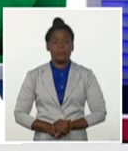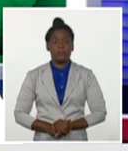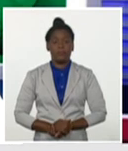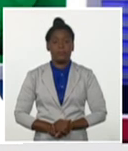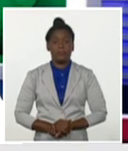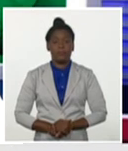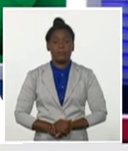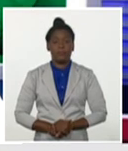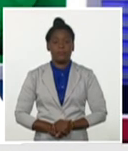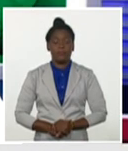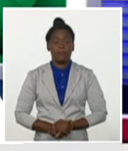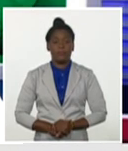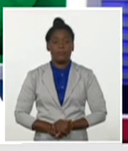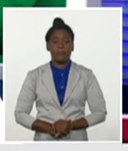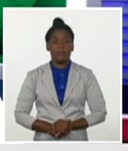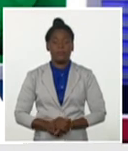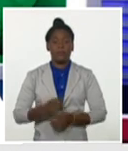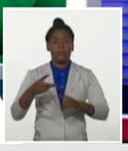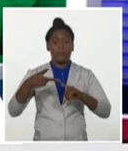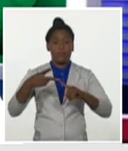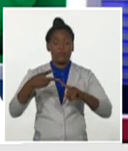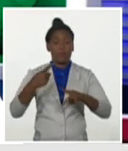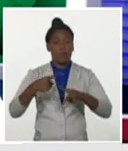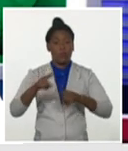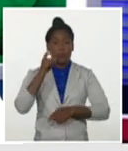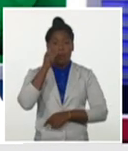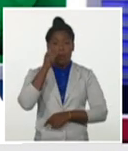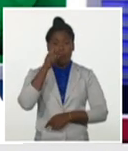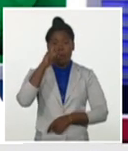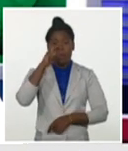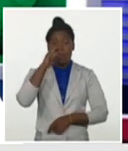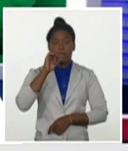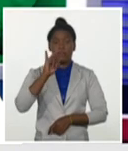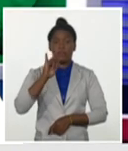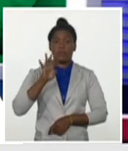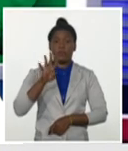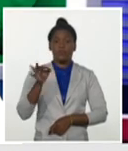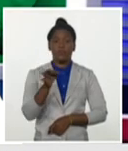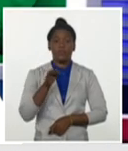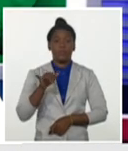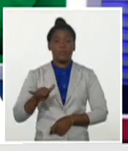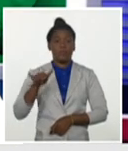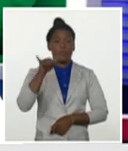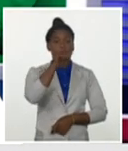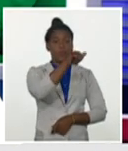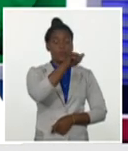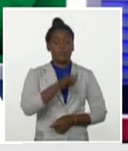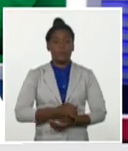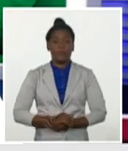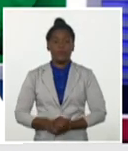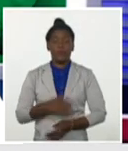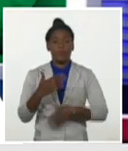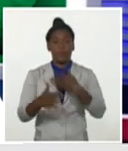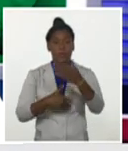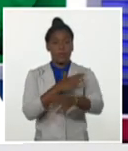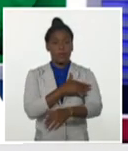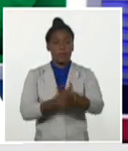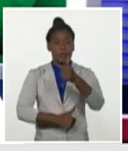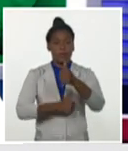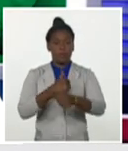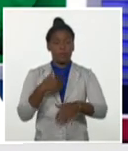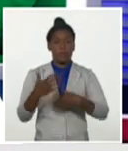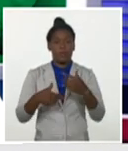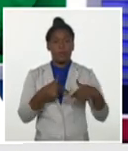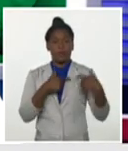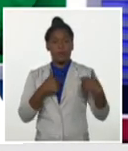Fallece un paciente de 74 años de edad del municipio Boyeros con hipertensión arterial y cardiopatía